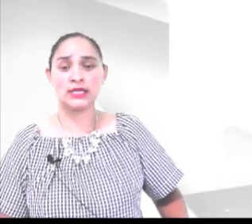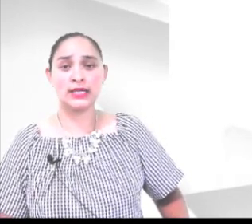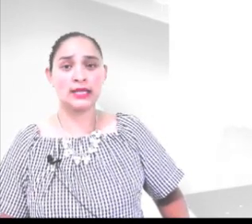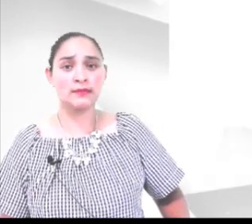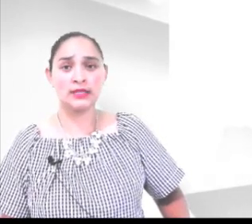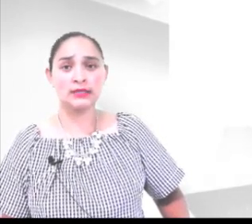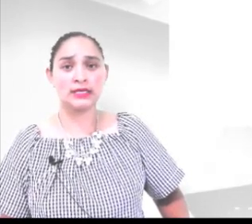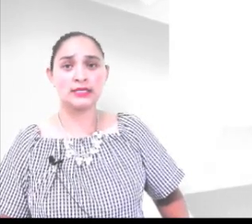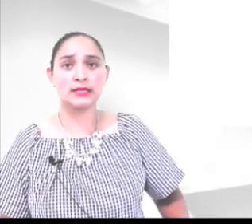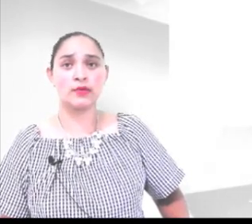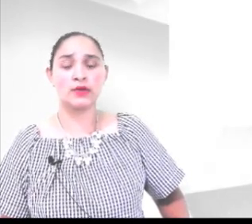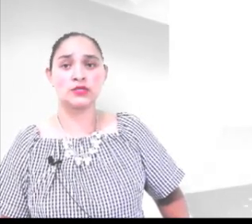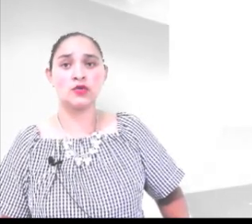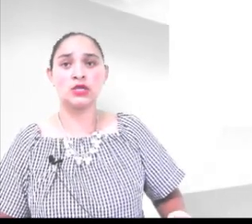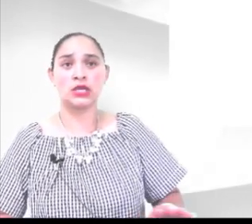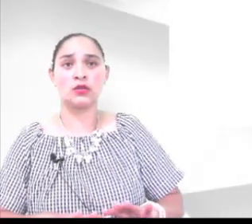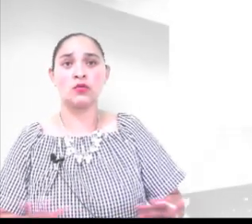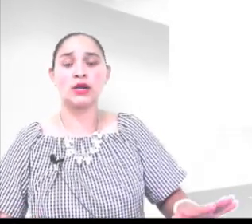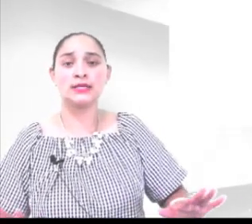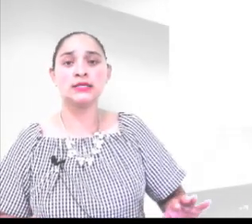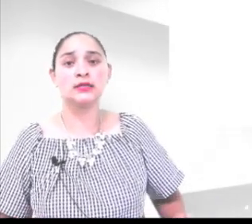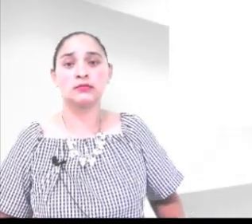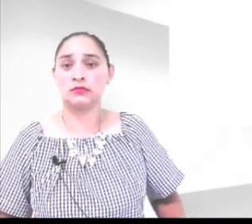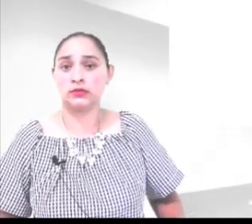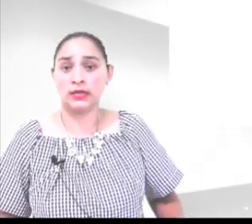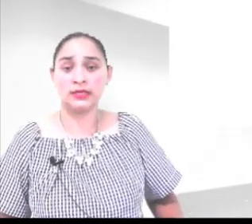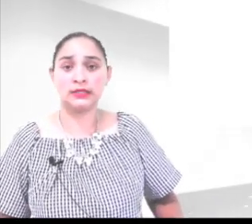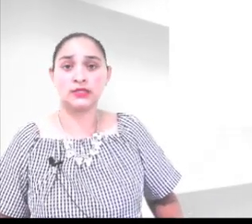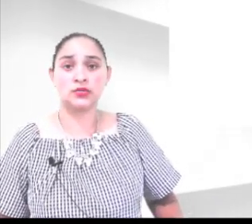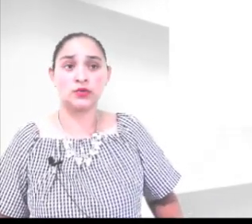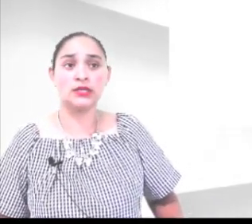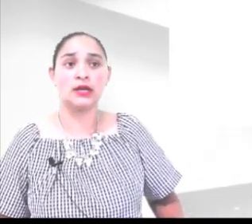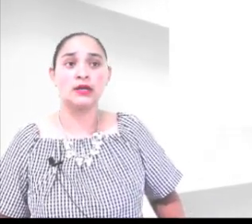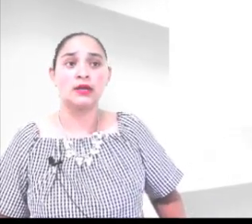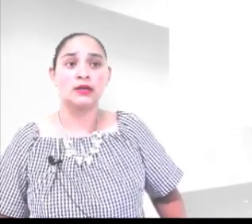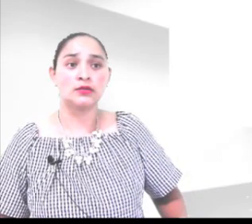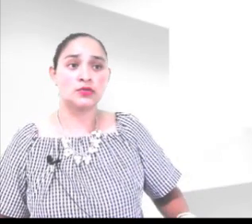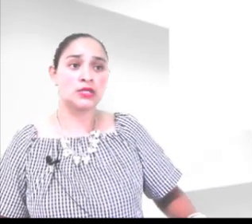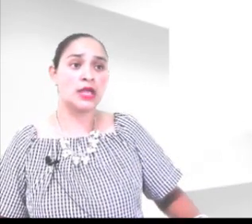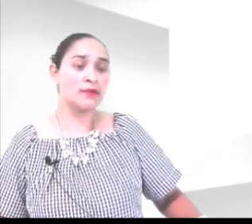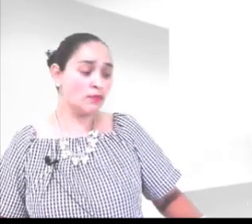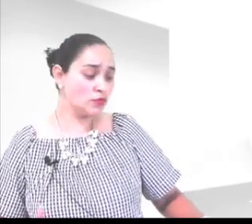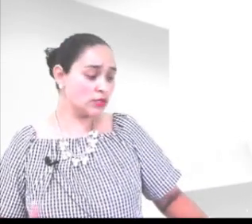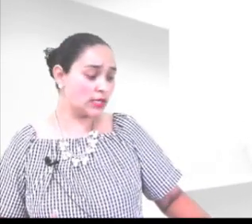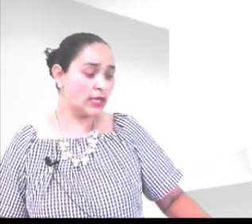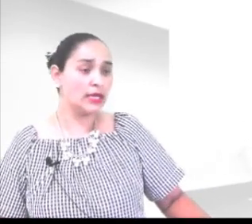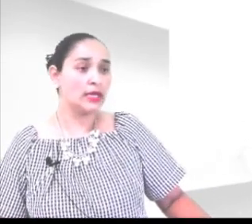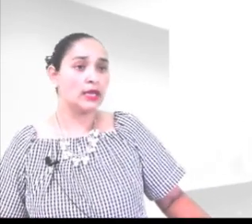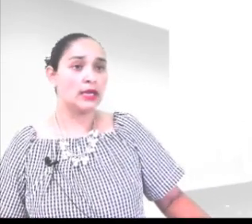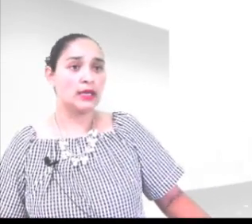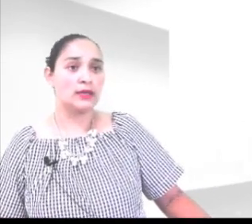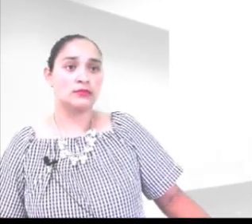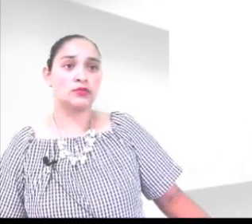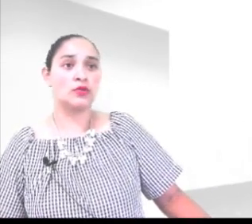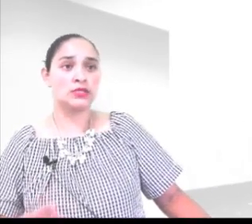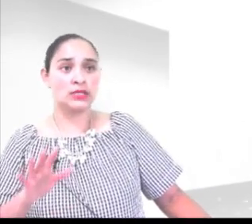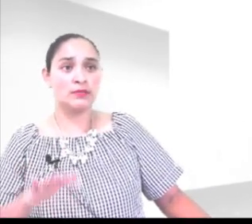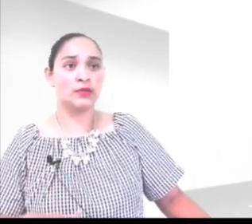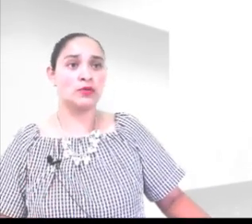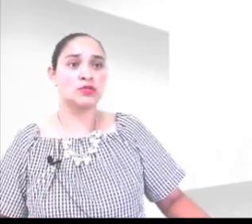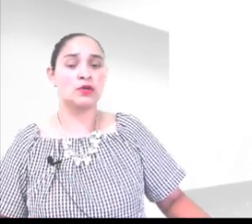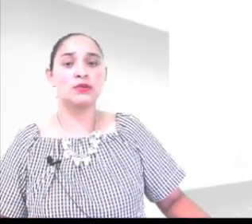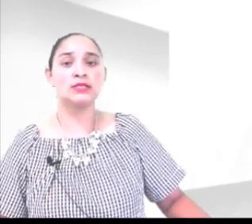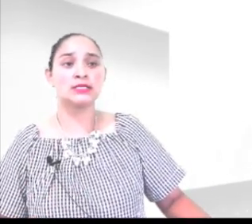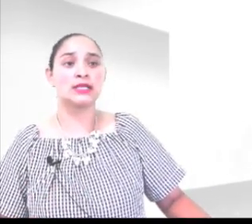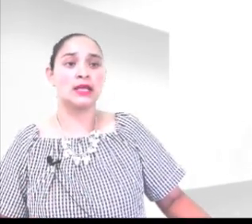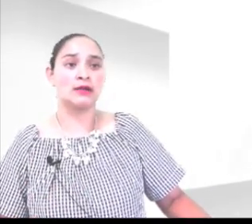azotó exageradamente esa población y quedó casi totalmente destruida. Entonces ahí vemos que todo este tipo